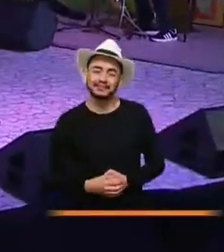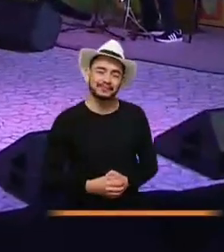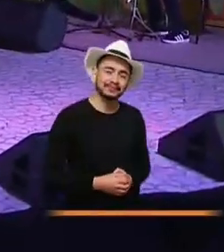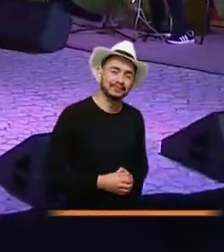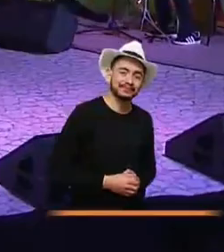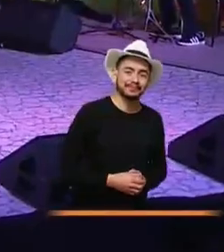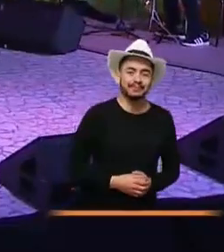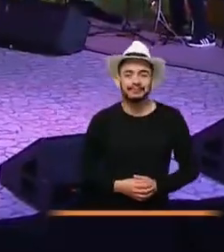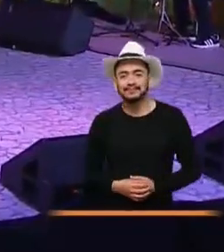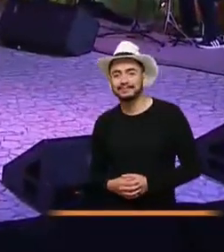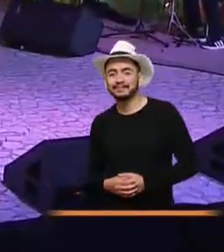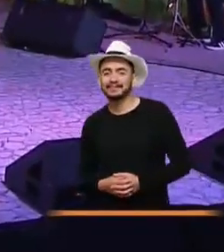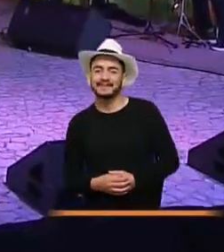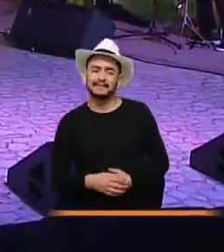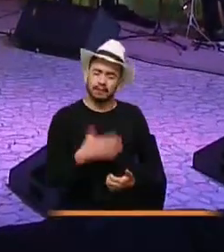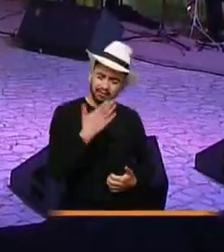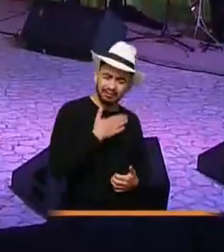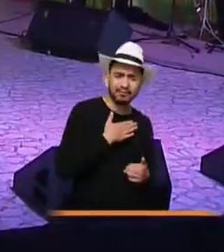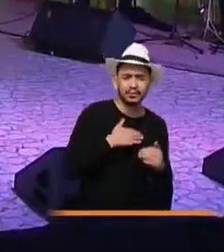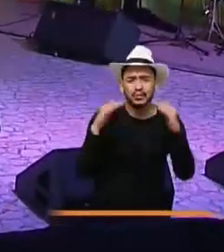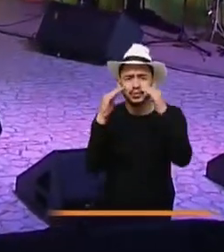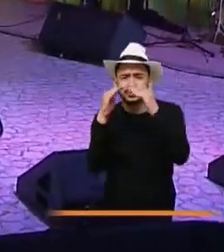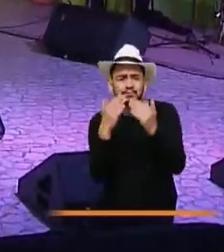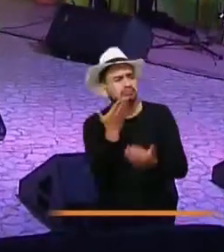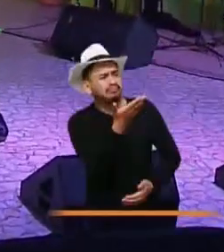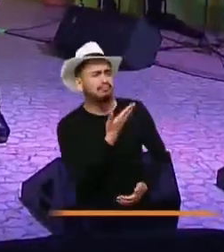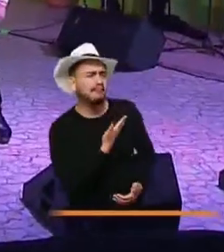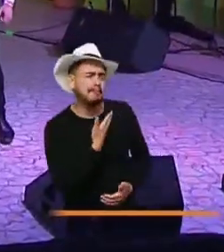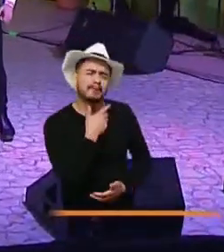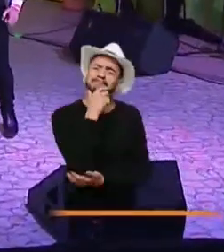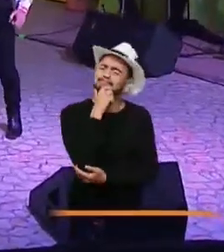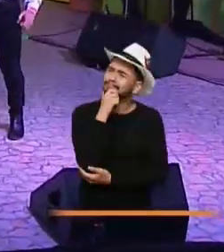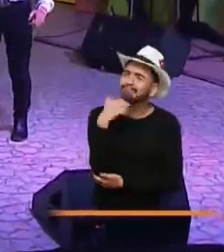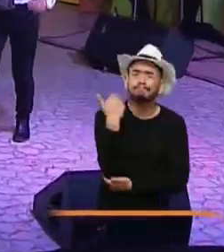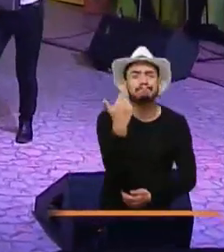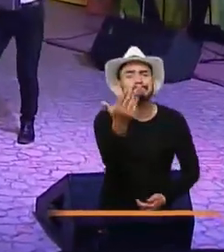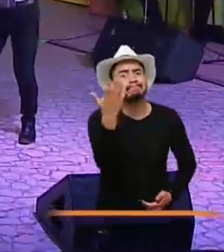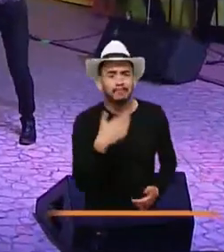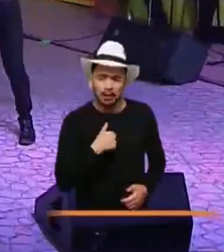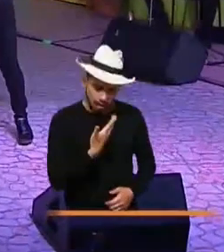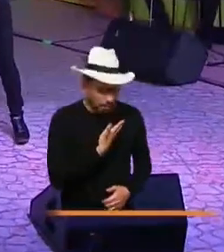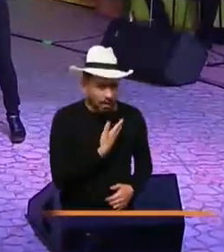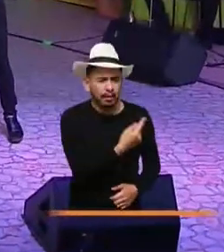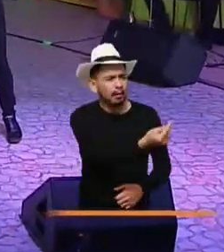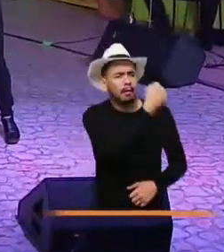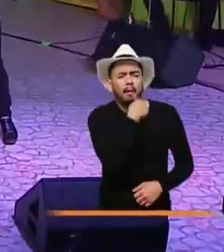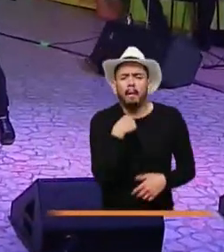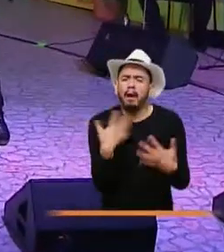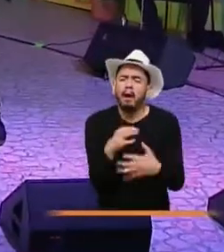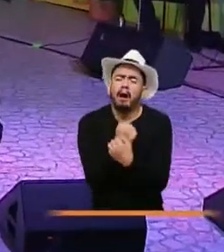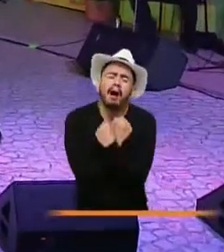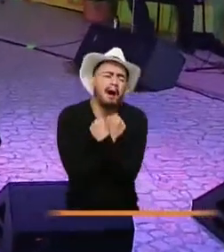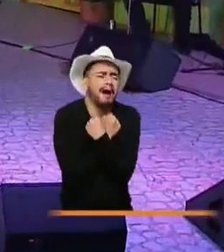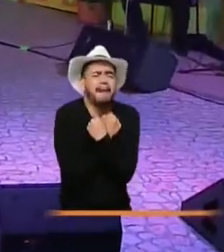la casa de mi mamá porque la vida me ama no existe nada mejor